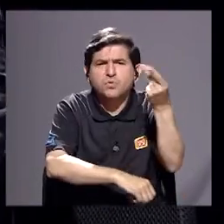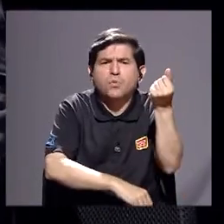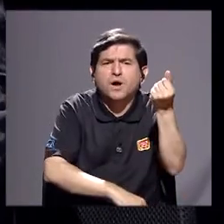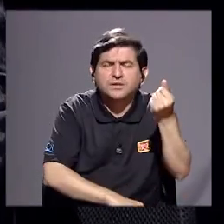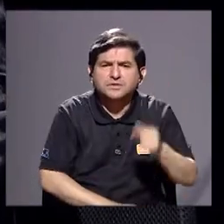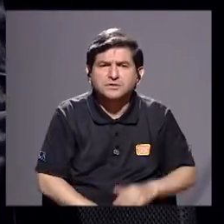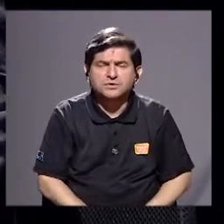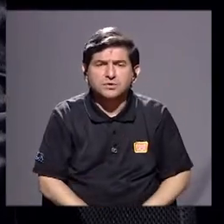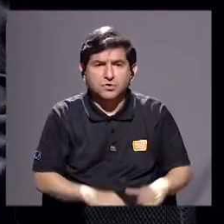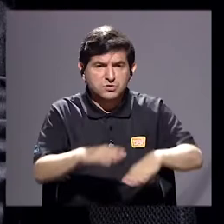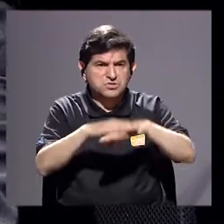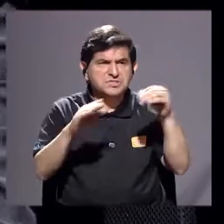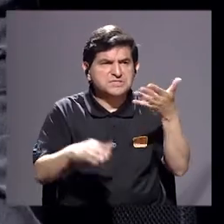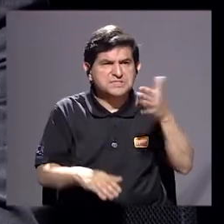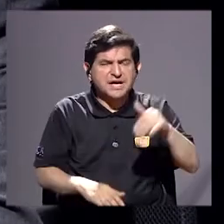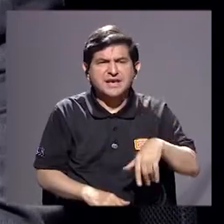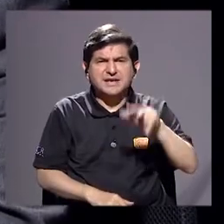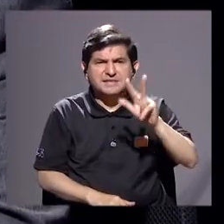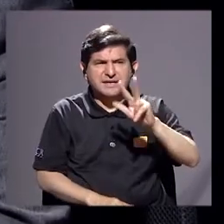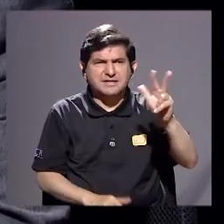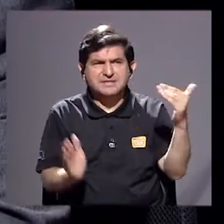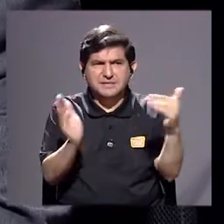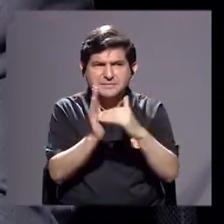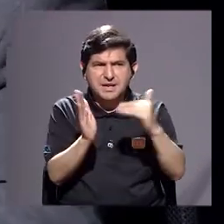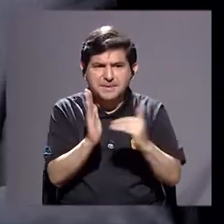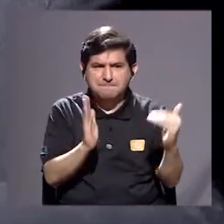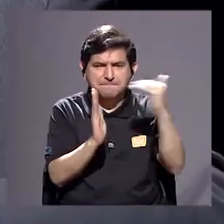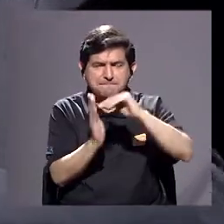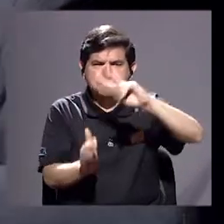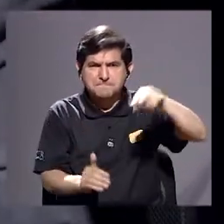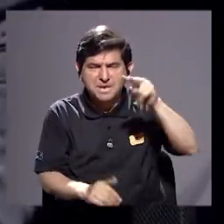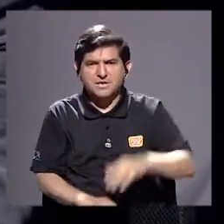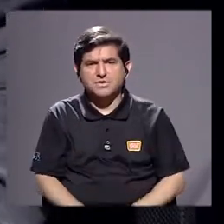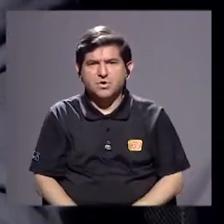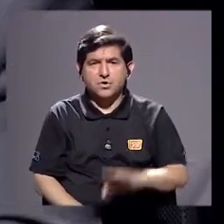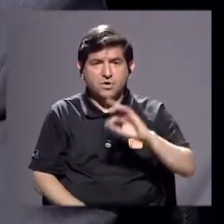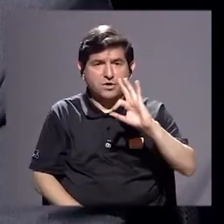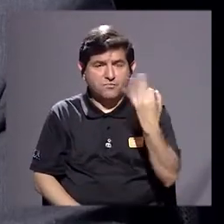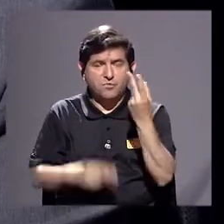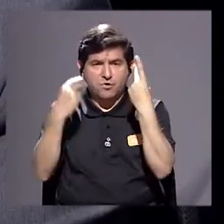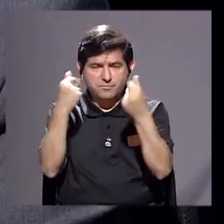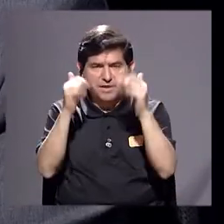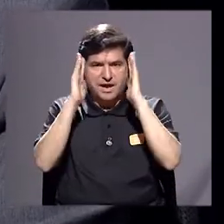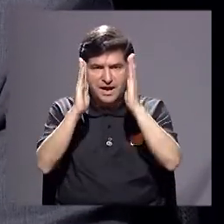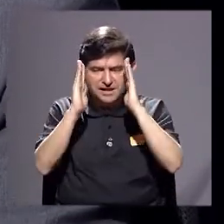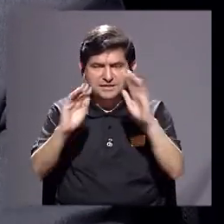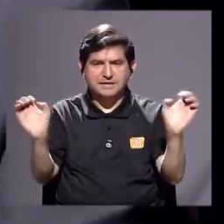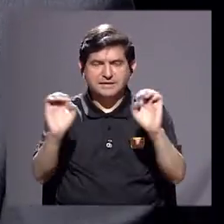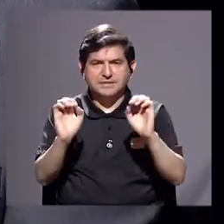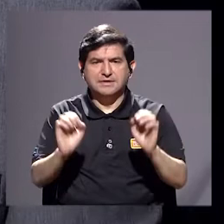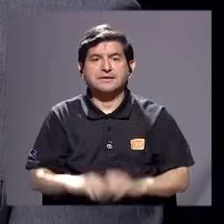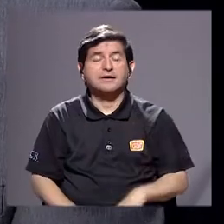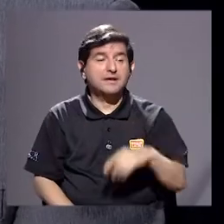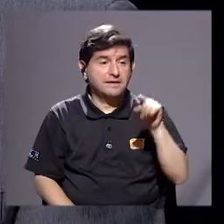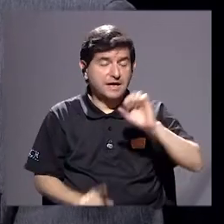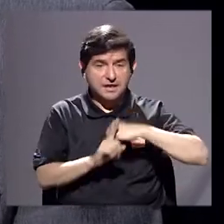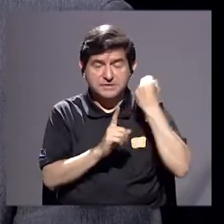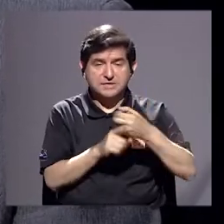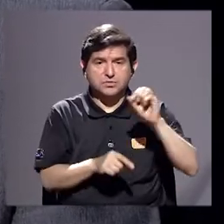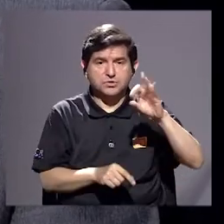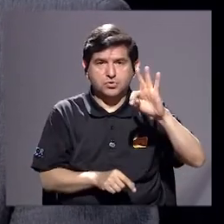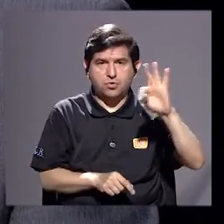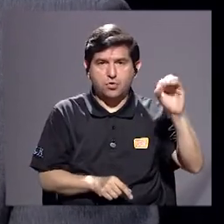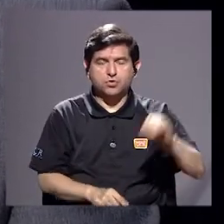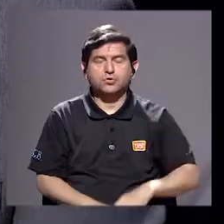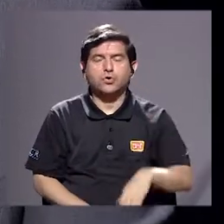presupuesto ordinario salieron más o menos 33 mil millones de colones que se destinaron en forma inmediata atender las necesidades de otro y nos quedó un remanente de